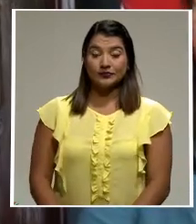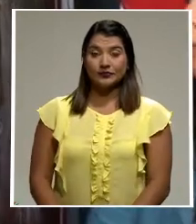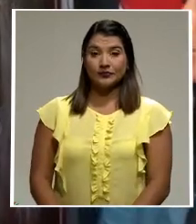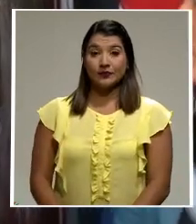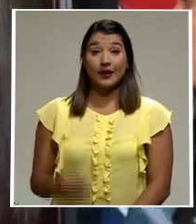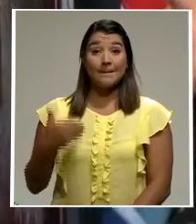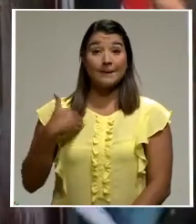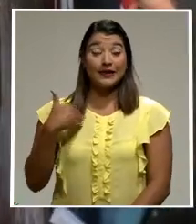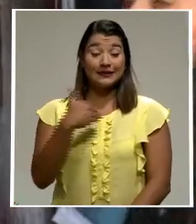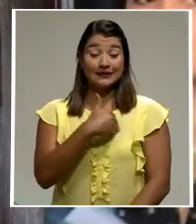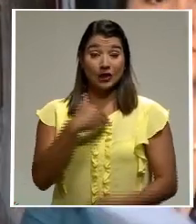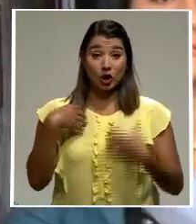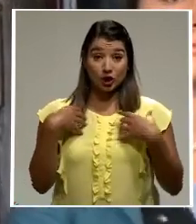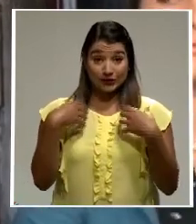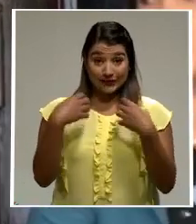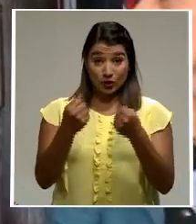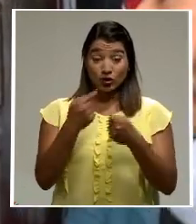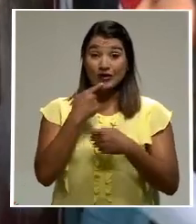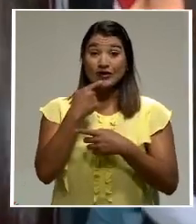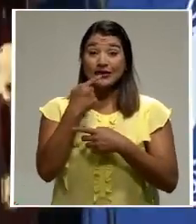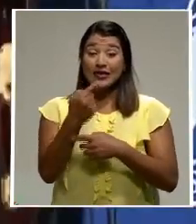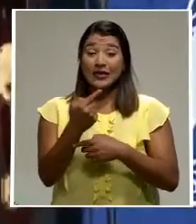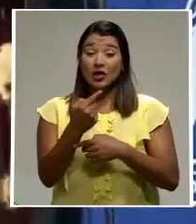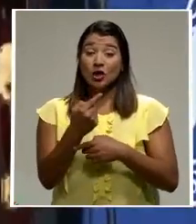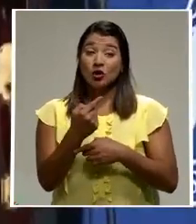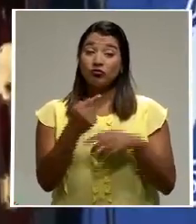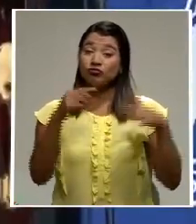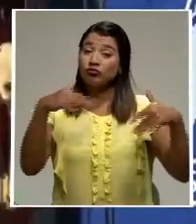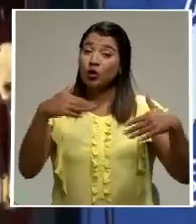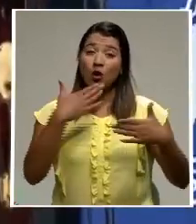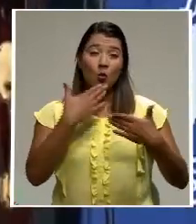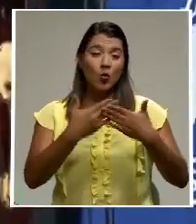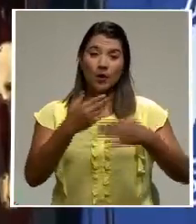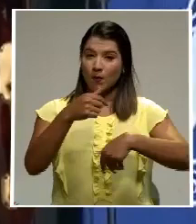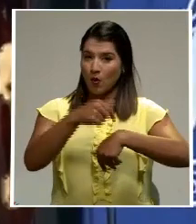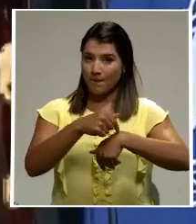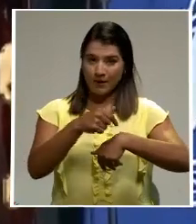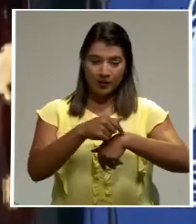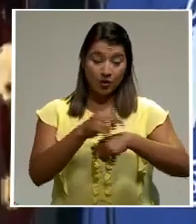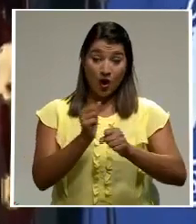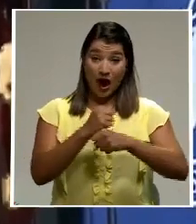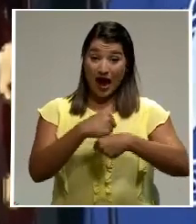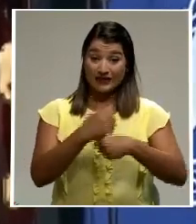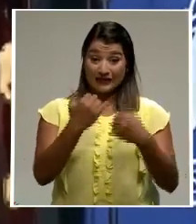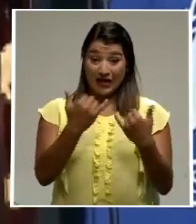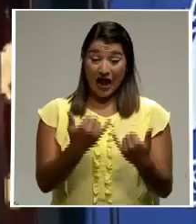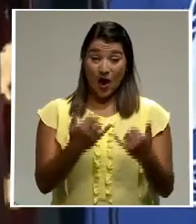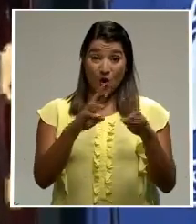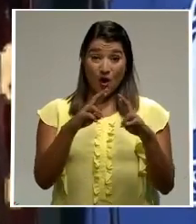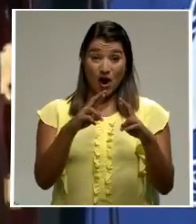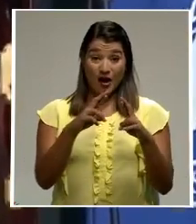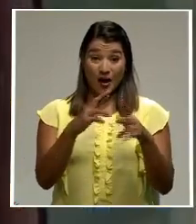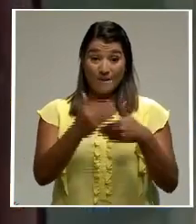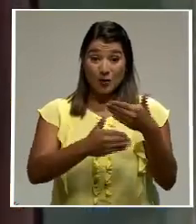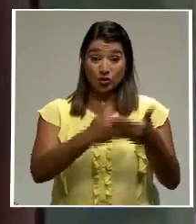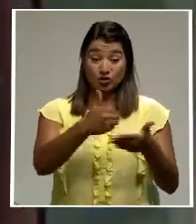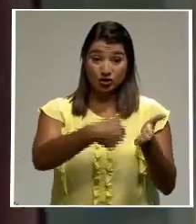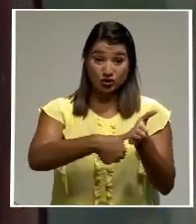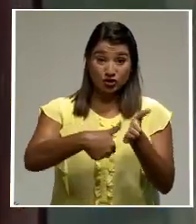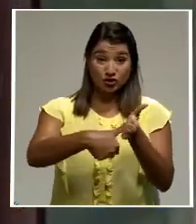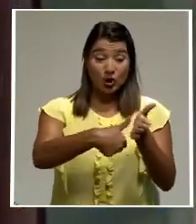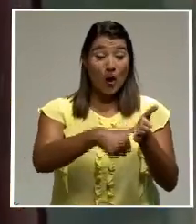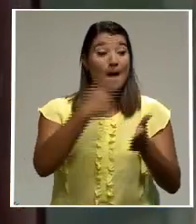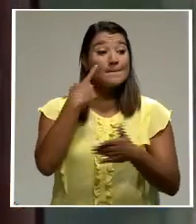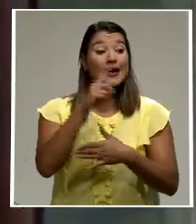El Ministerio de Salud indicó que es poco prudente y hasta temerario realizar la convención interna para elegir al candidato presidencial del